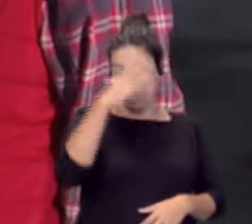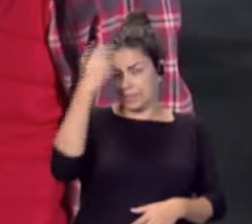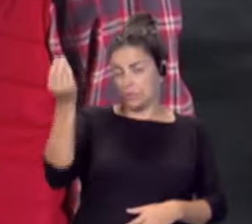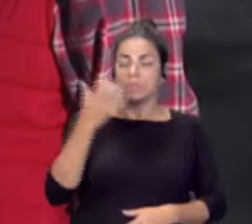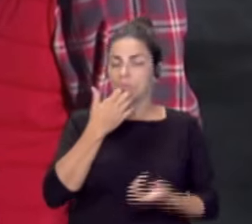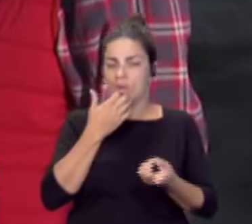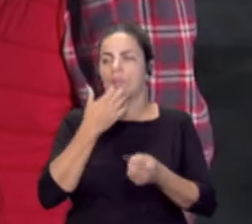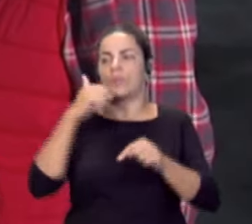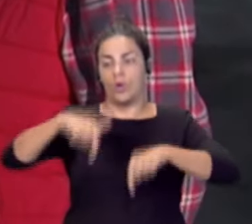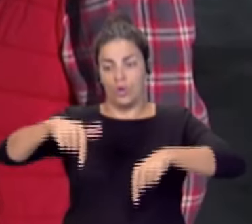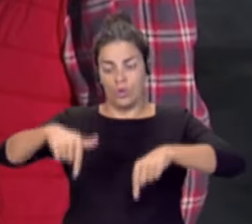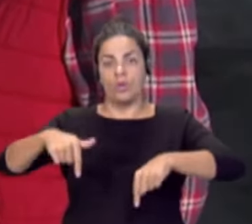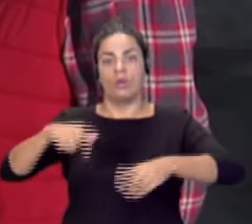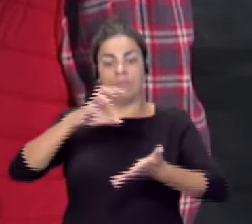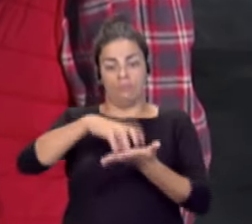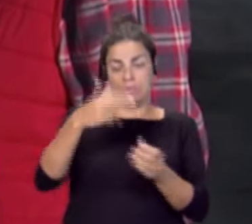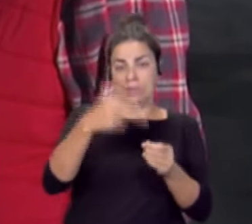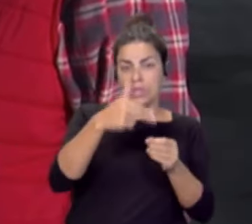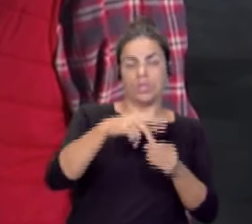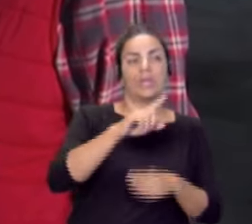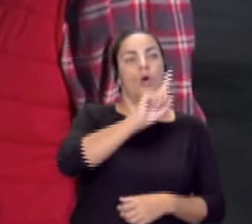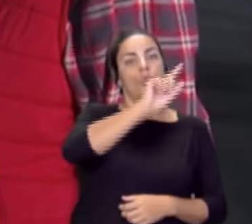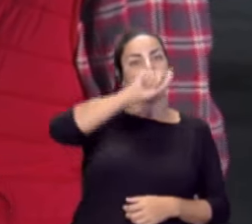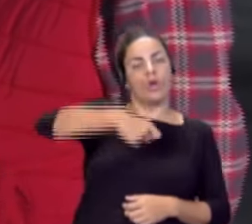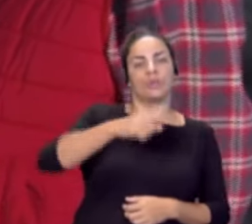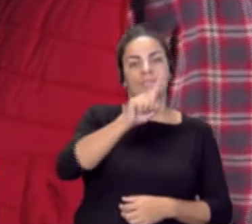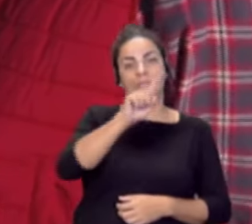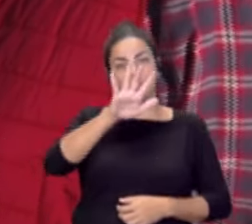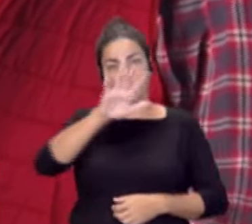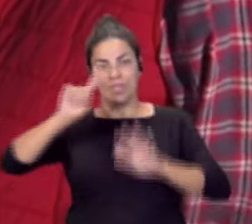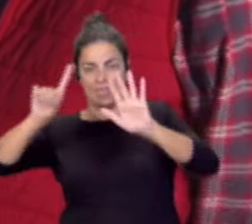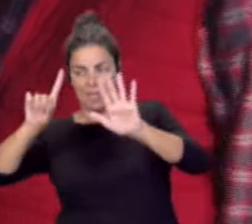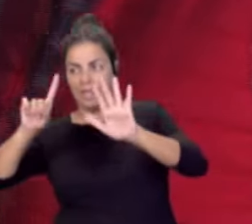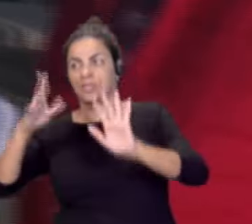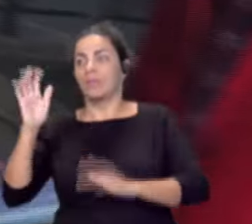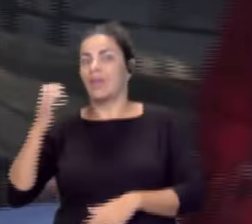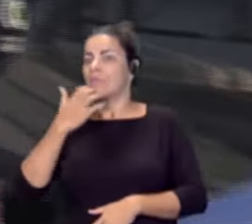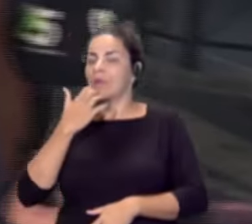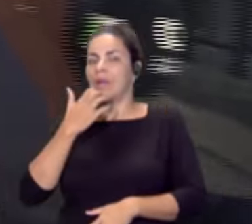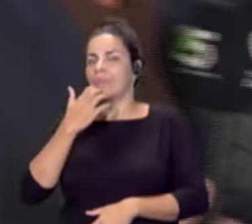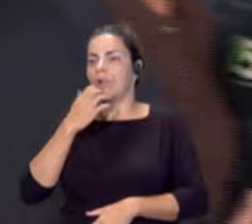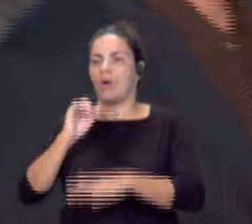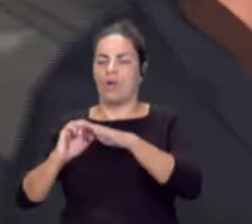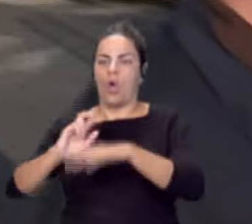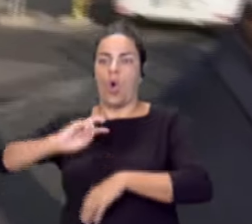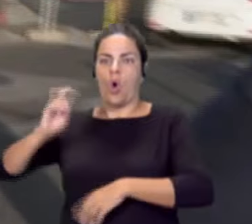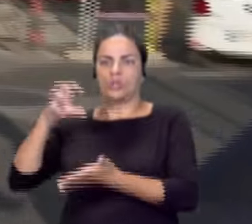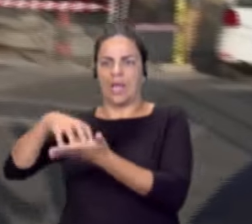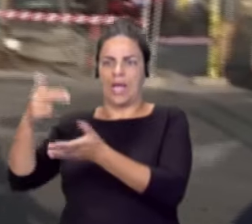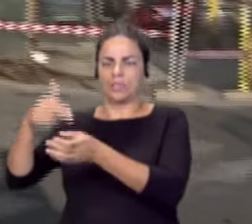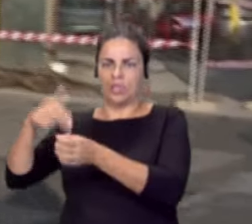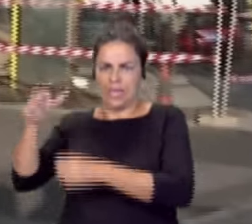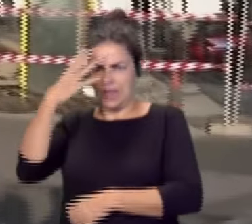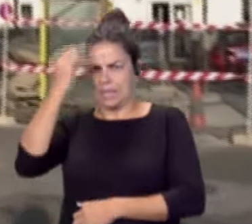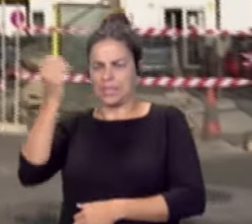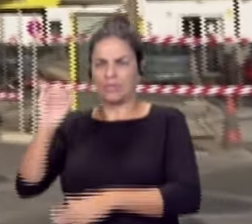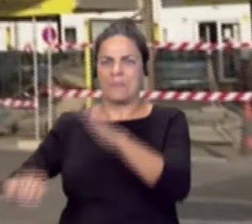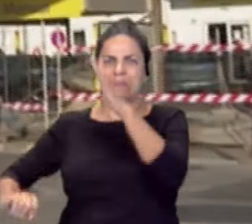aquí tenemos la gasolina a 1,156, pero es que tenemos un máximo, por ejemplo, en algunas estaciones de servicio de la isla